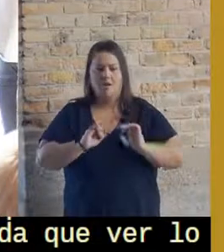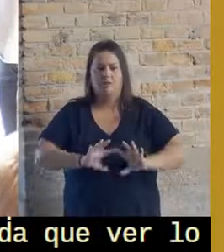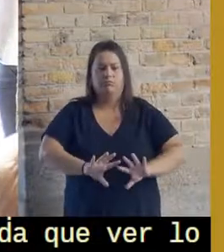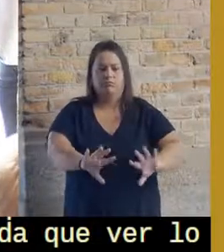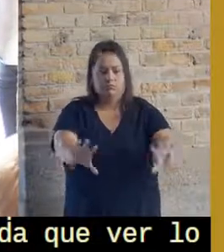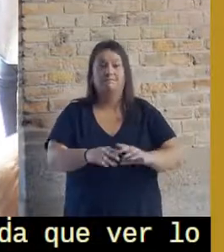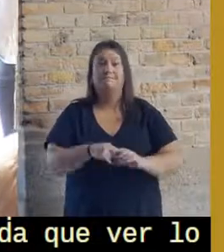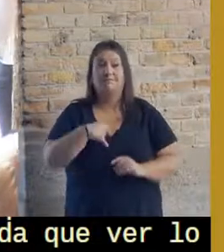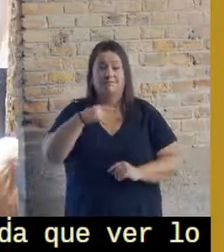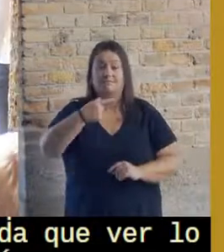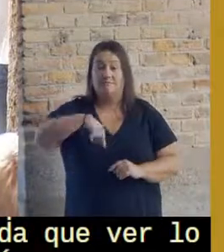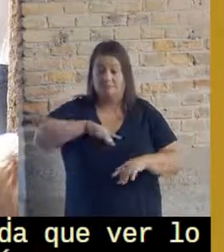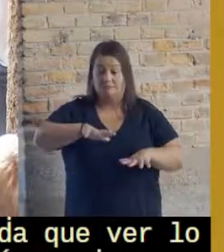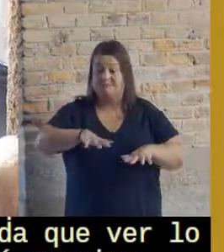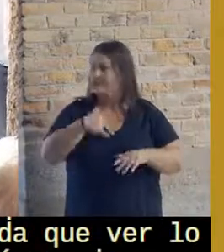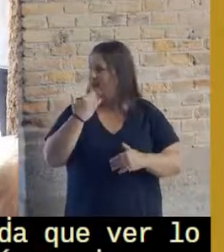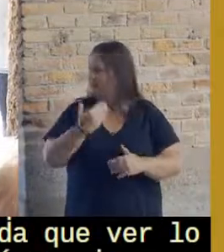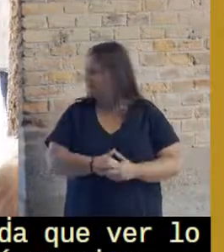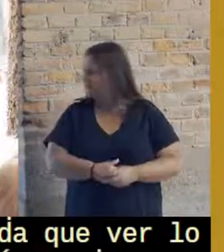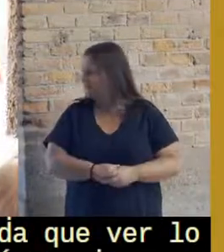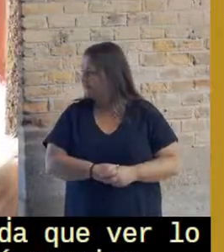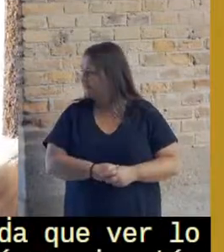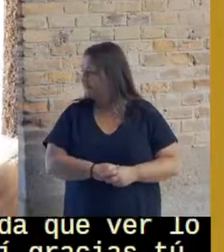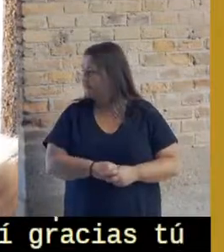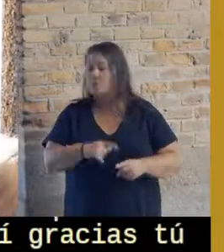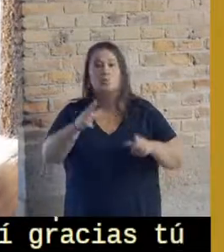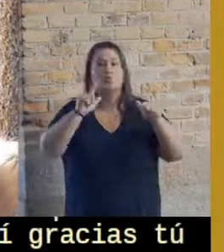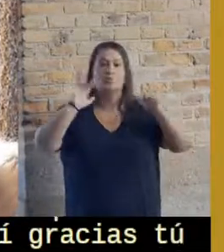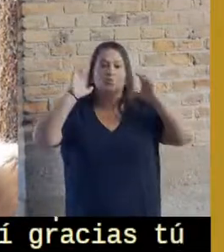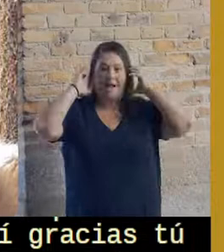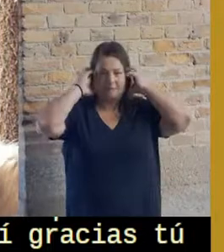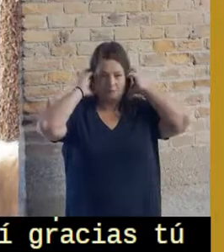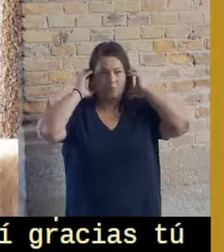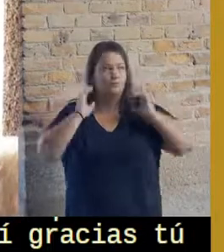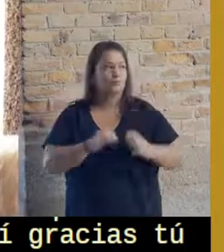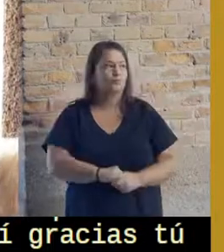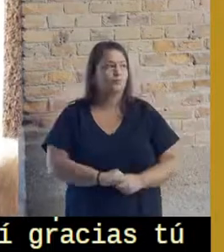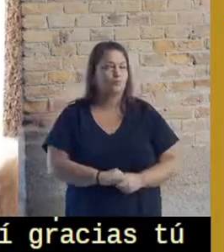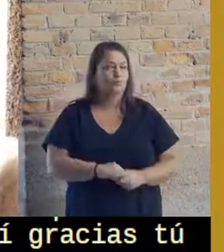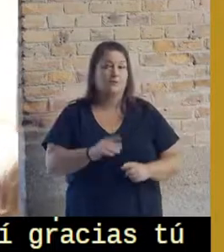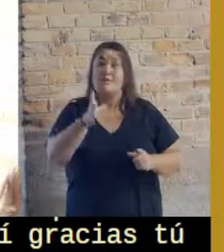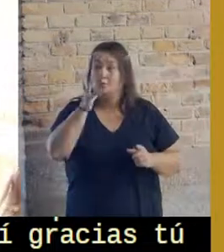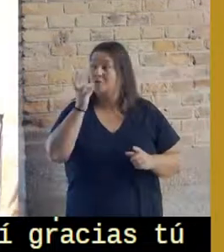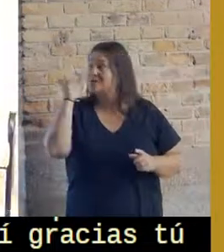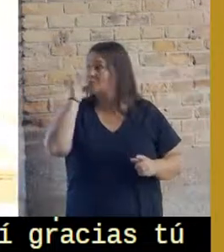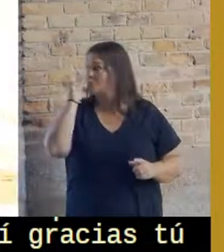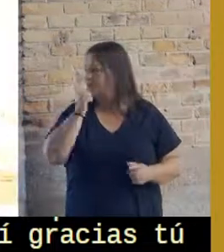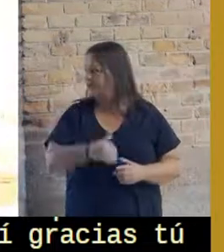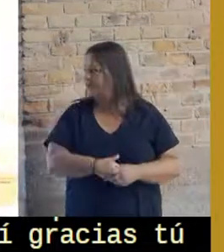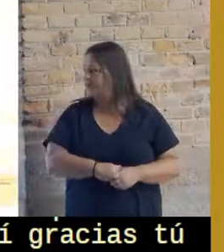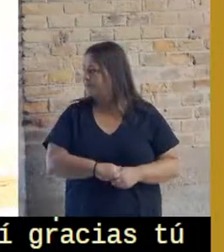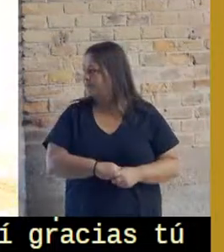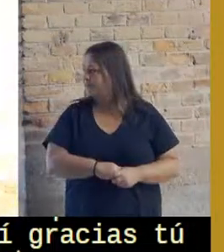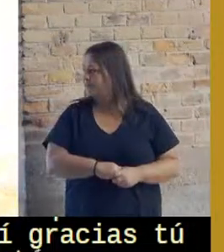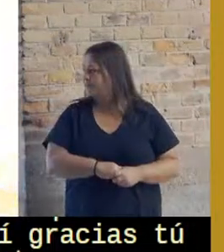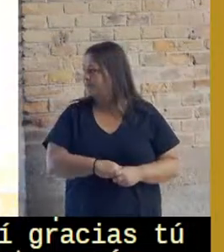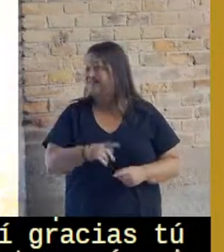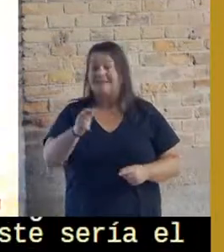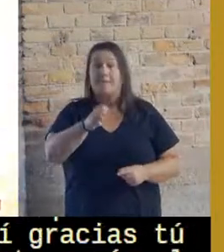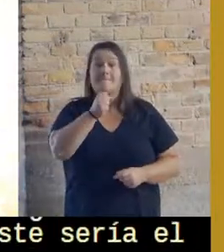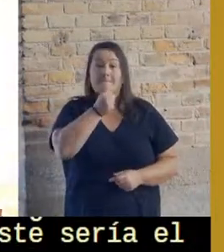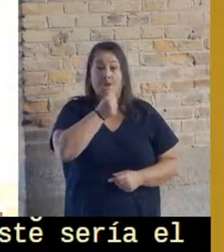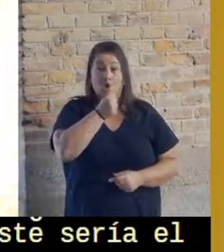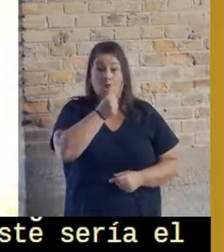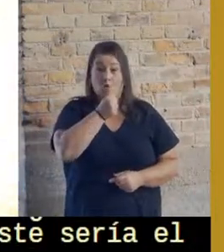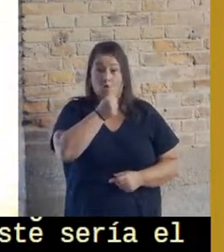Entonces lo ponemos aquí gracias tú te pones Los cascos Así es como lo escucharías y este sería el microfonito